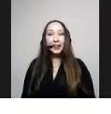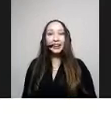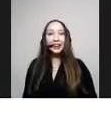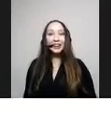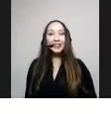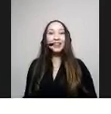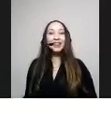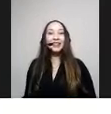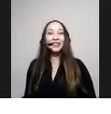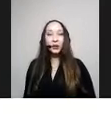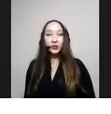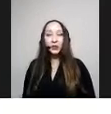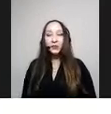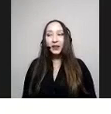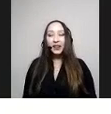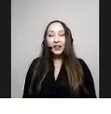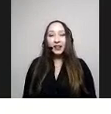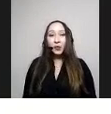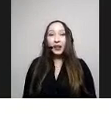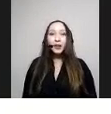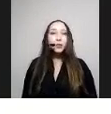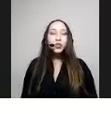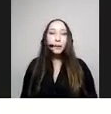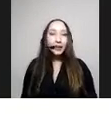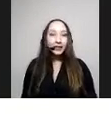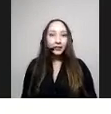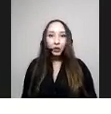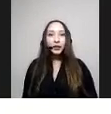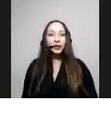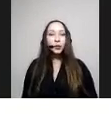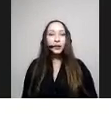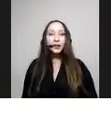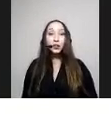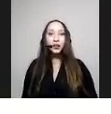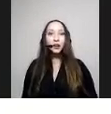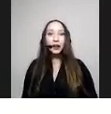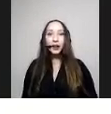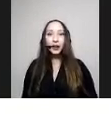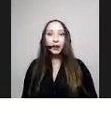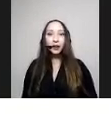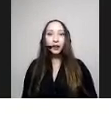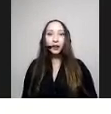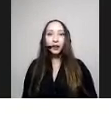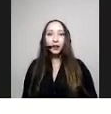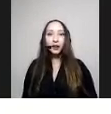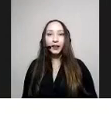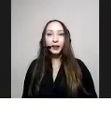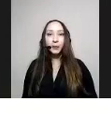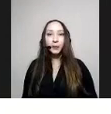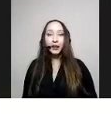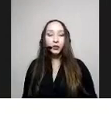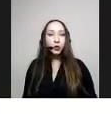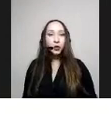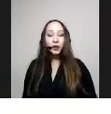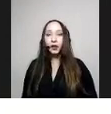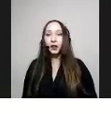Ismael Cala les hace la traducción. Igual hay muchas aplicaciones con meditaciones guiadas que están en